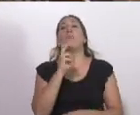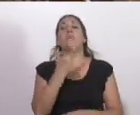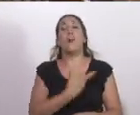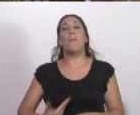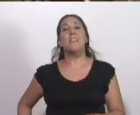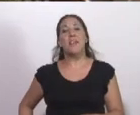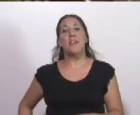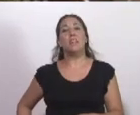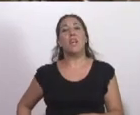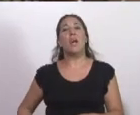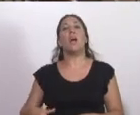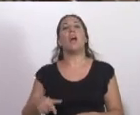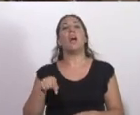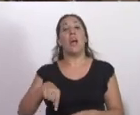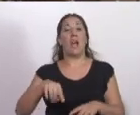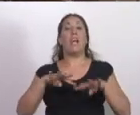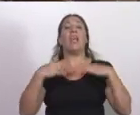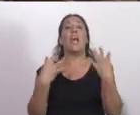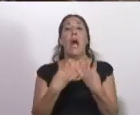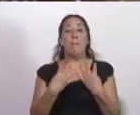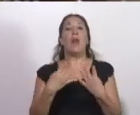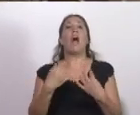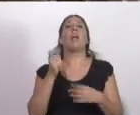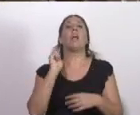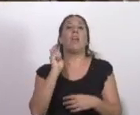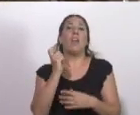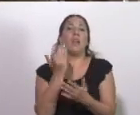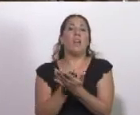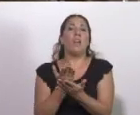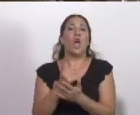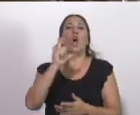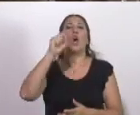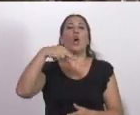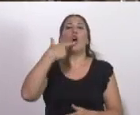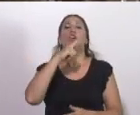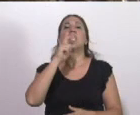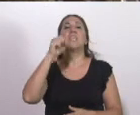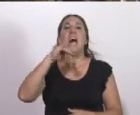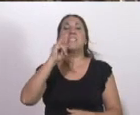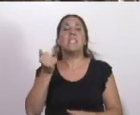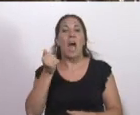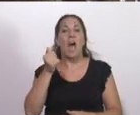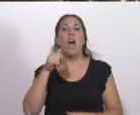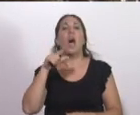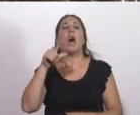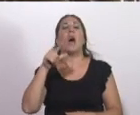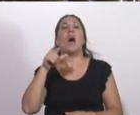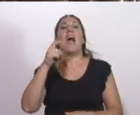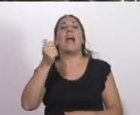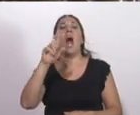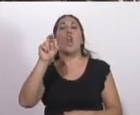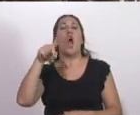de esta Cámara a la senadora por Santa Fe, Carolina Lozada.